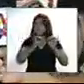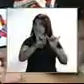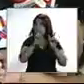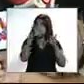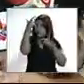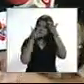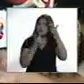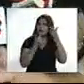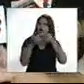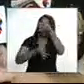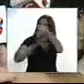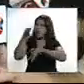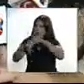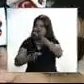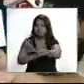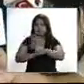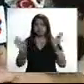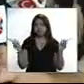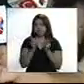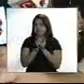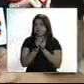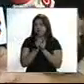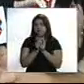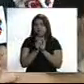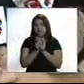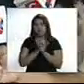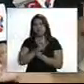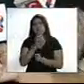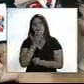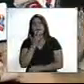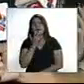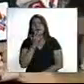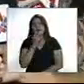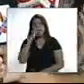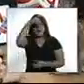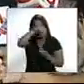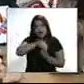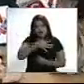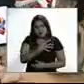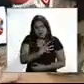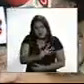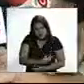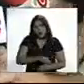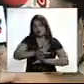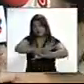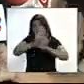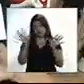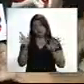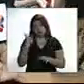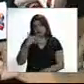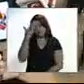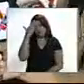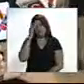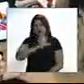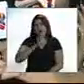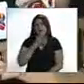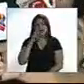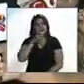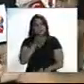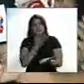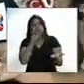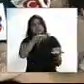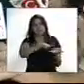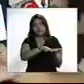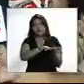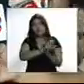comandante presidente. No fue meternos en la tristeza que obviamente nos causó la partida, sino darnos